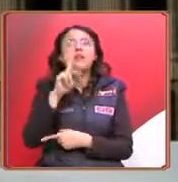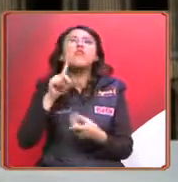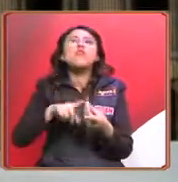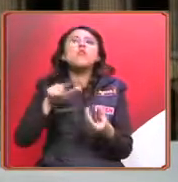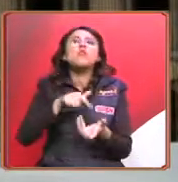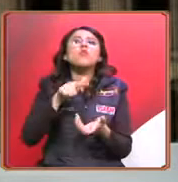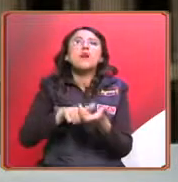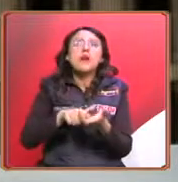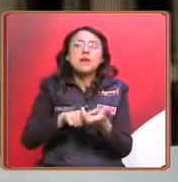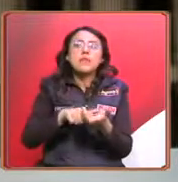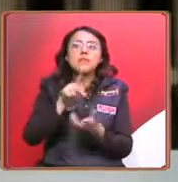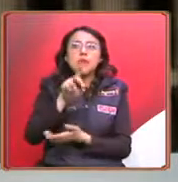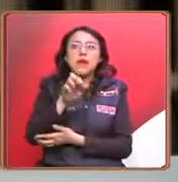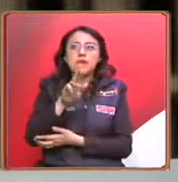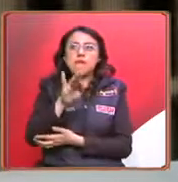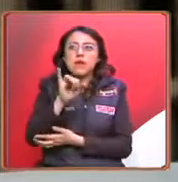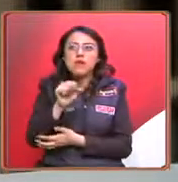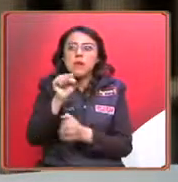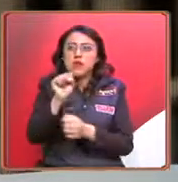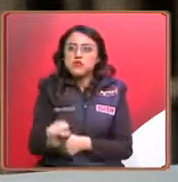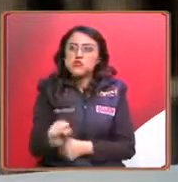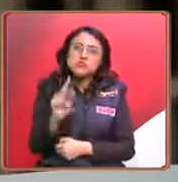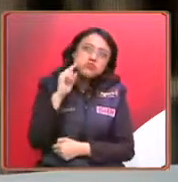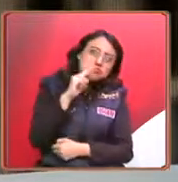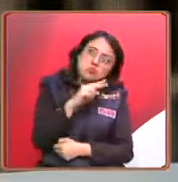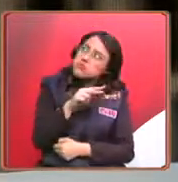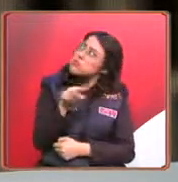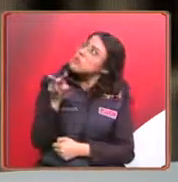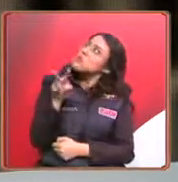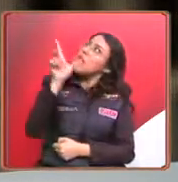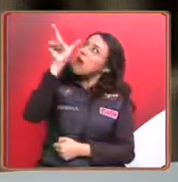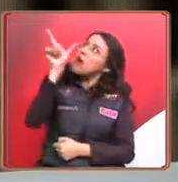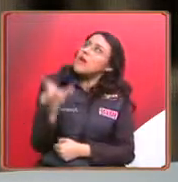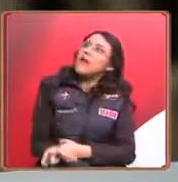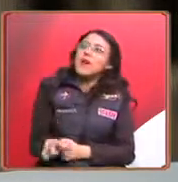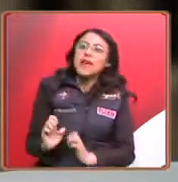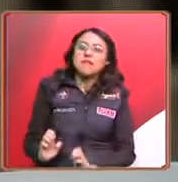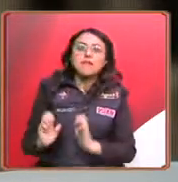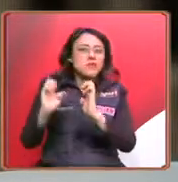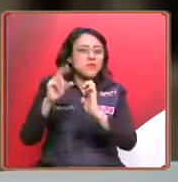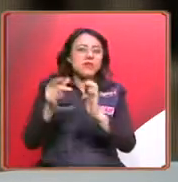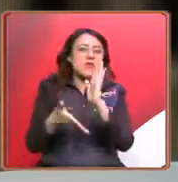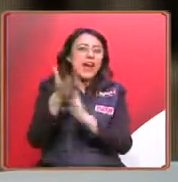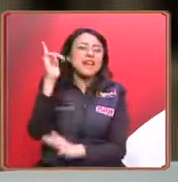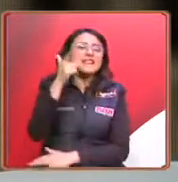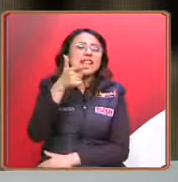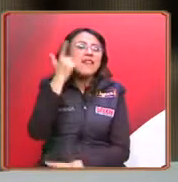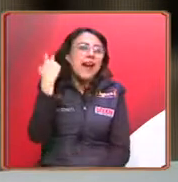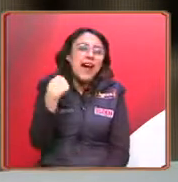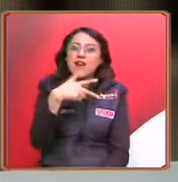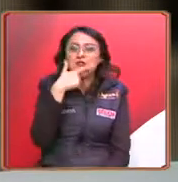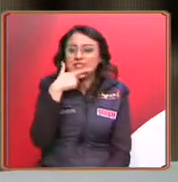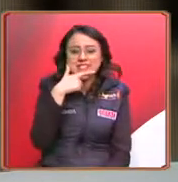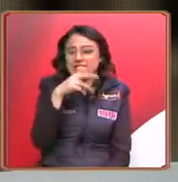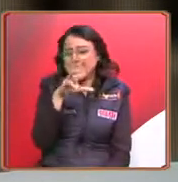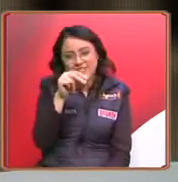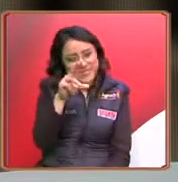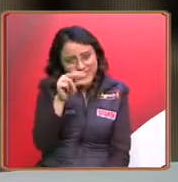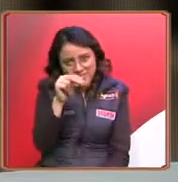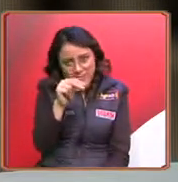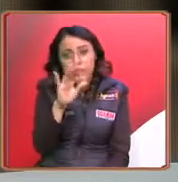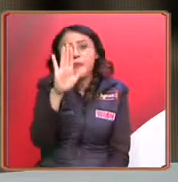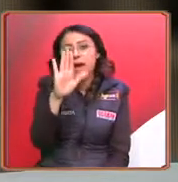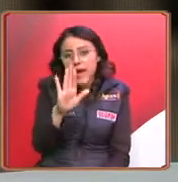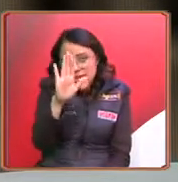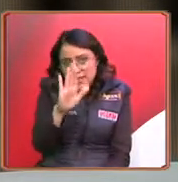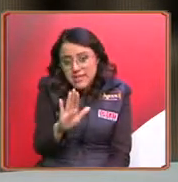por periférico hacia el sur, y cuando veas un Big Ben, no es que llegaste a Londres, no. Ahí